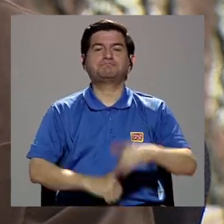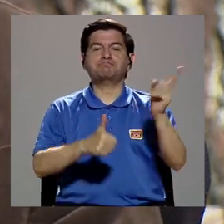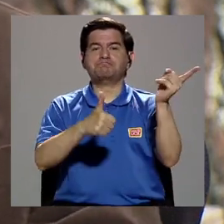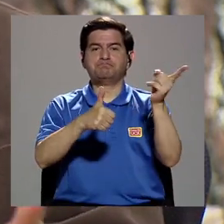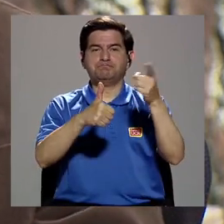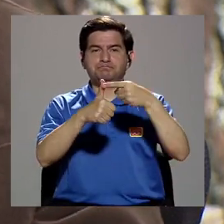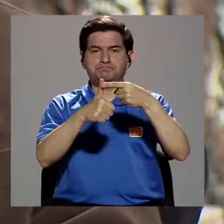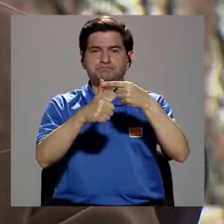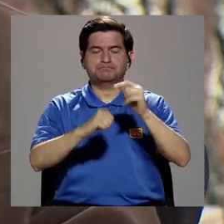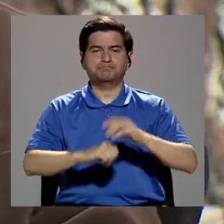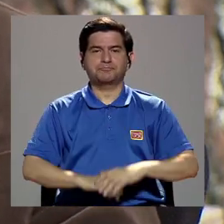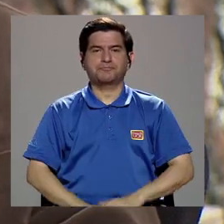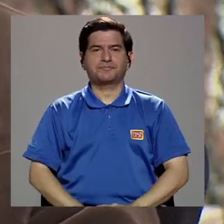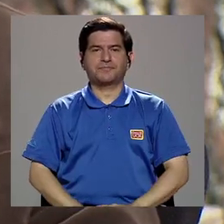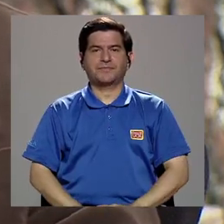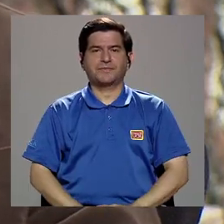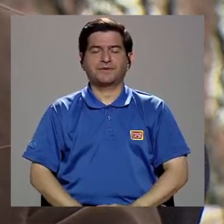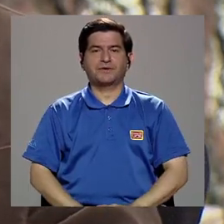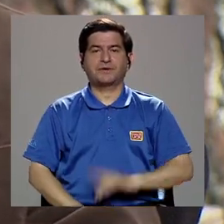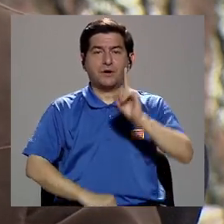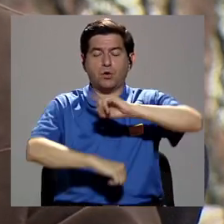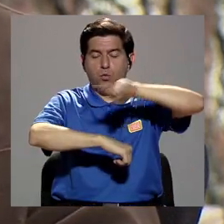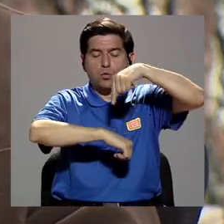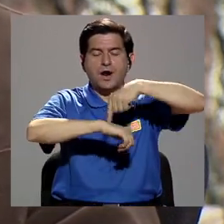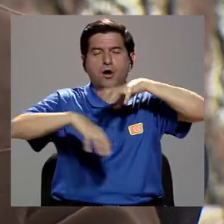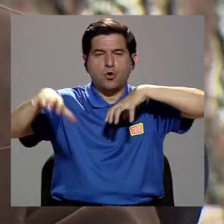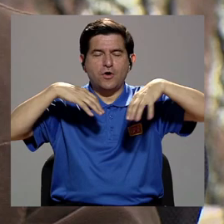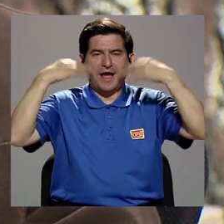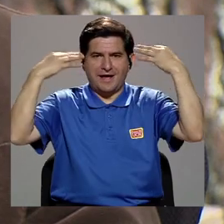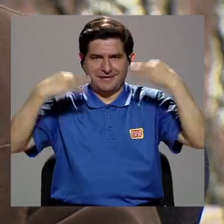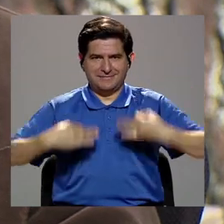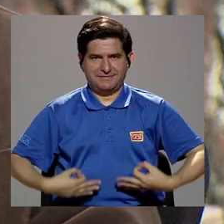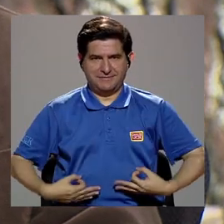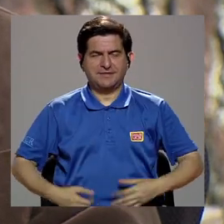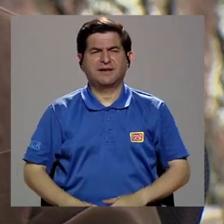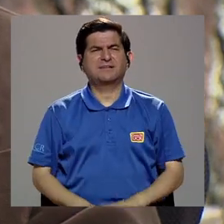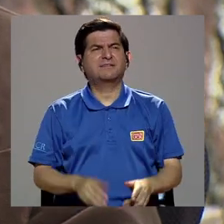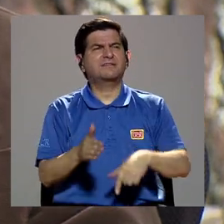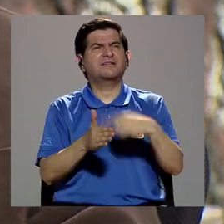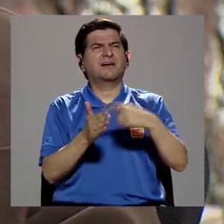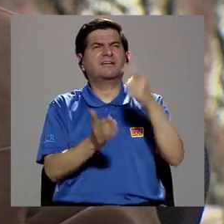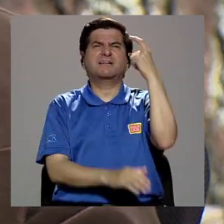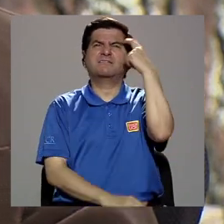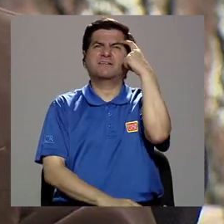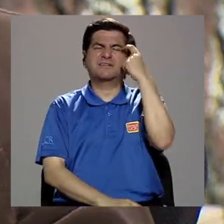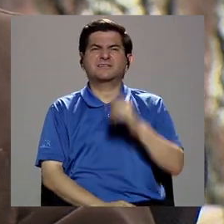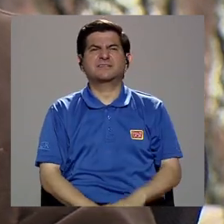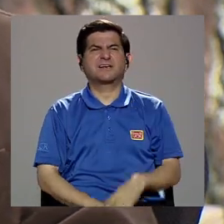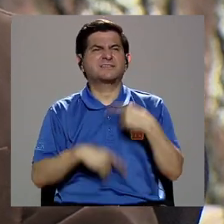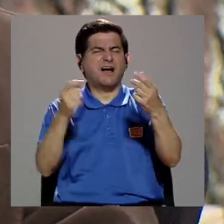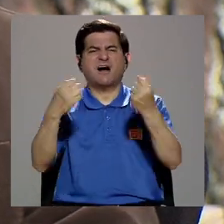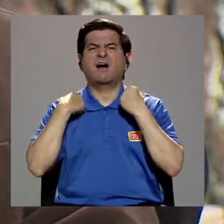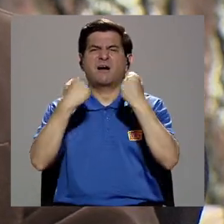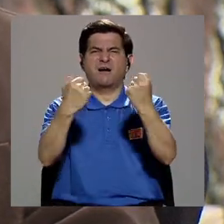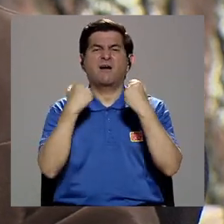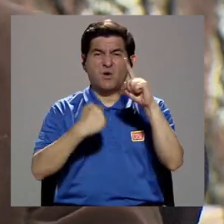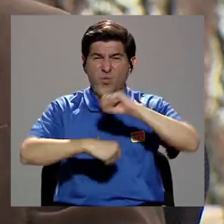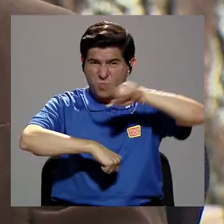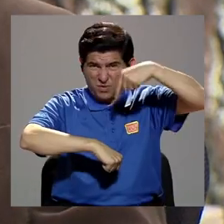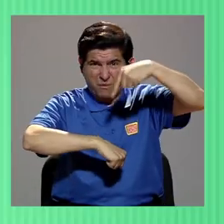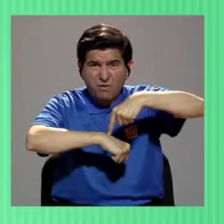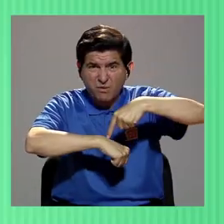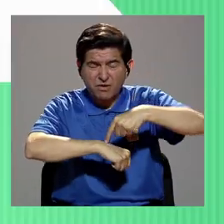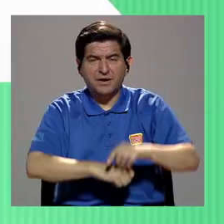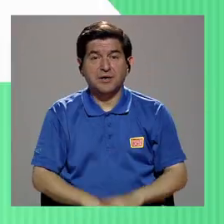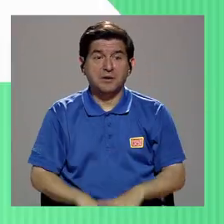hablamos es una hora de actividad física. Muchas veces se piensa que es ir al gimnasio una hora. Bueno,